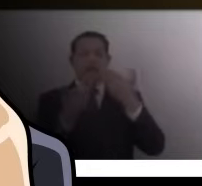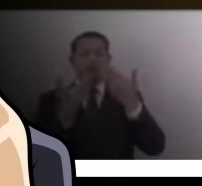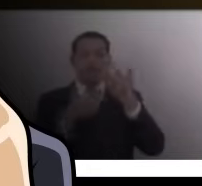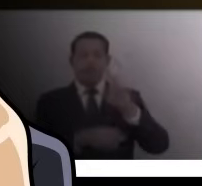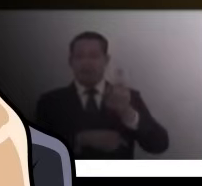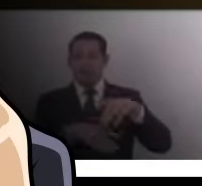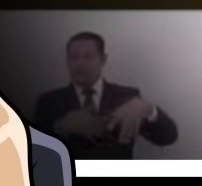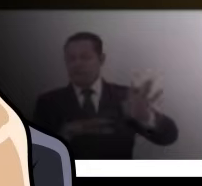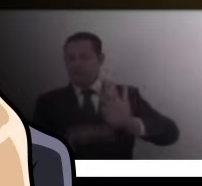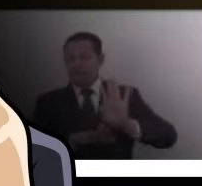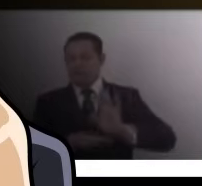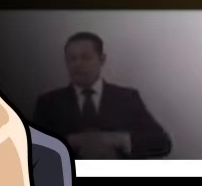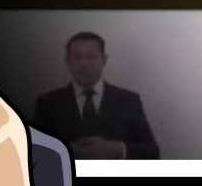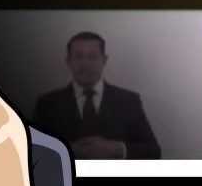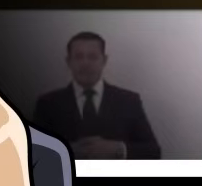explicando.